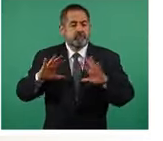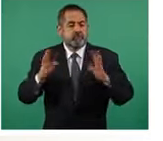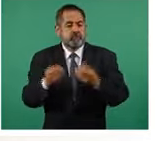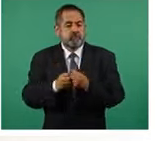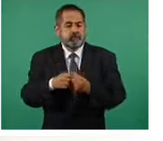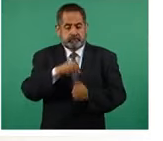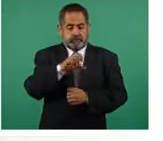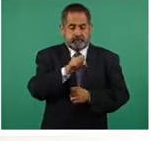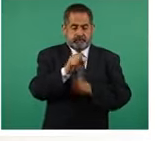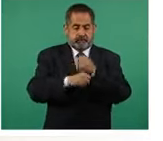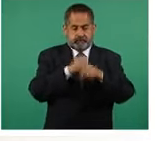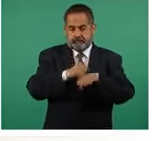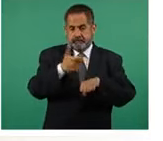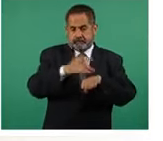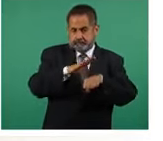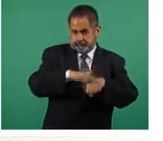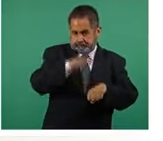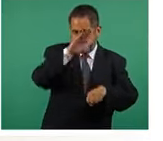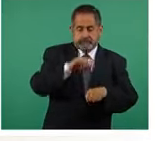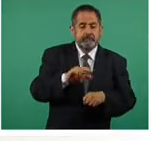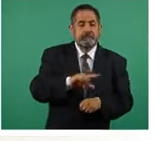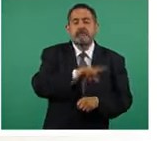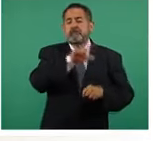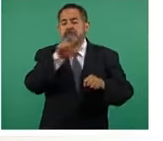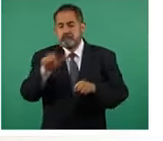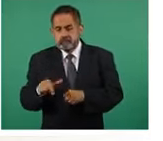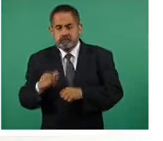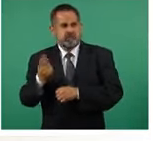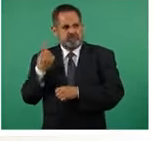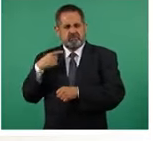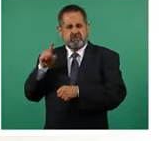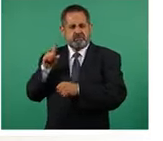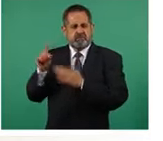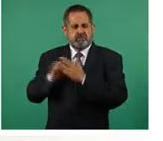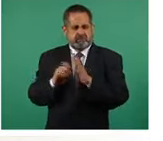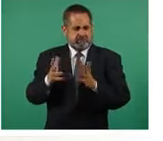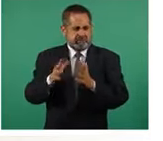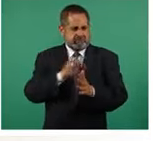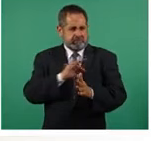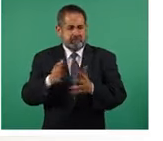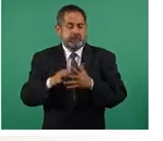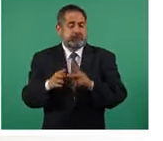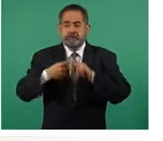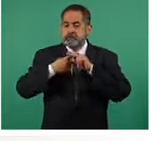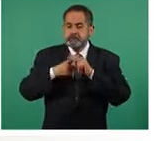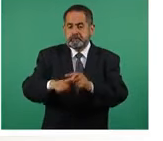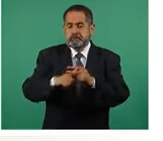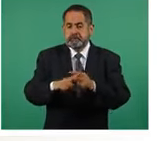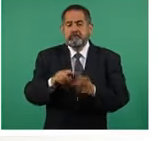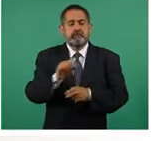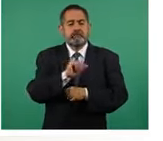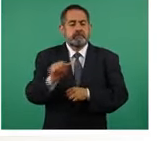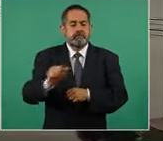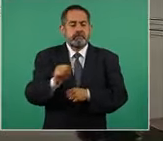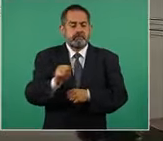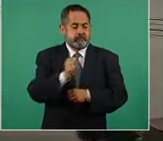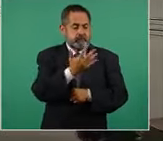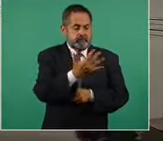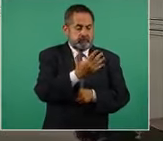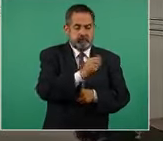años y más. Después nos fuimos, anunciamos hace un mes aproximadamente el inicio de la década